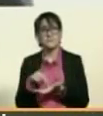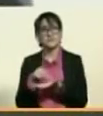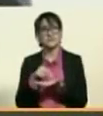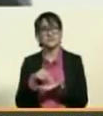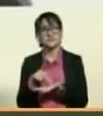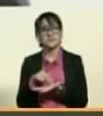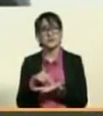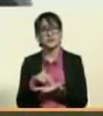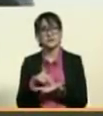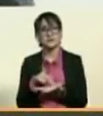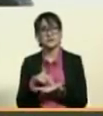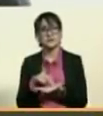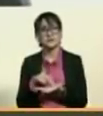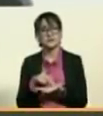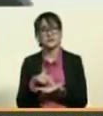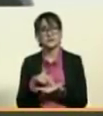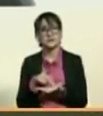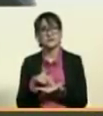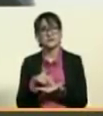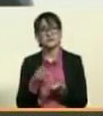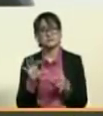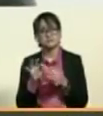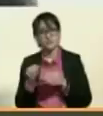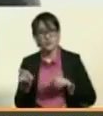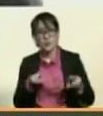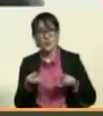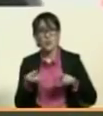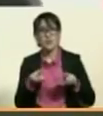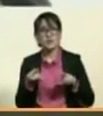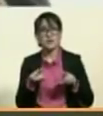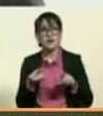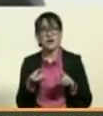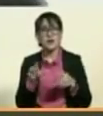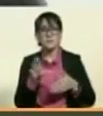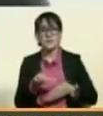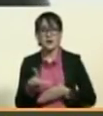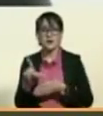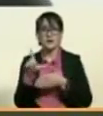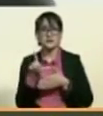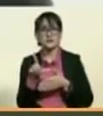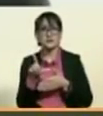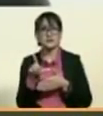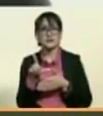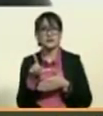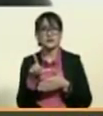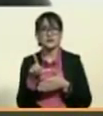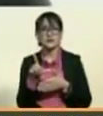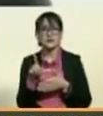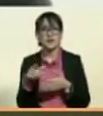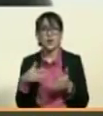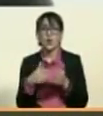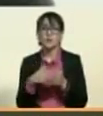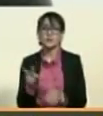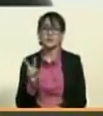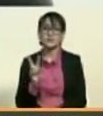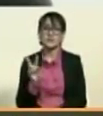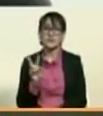donde se habló de coordinar acciones en América Latina contra Venezuela